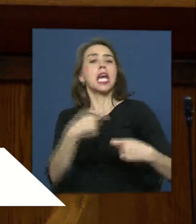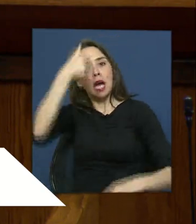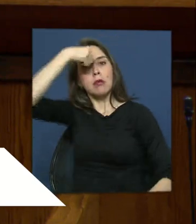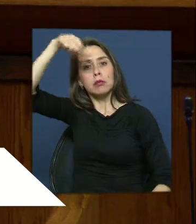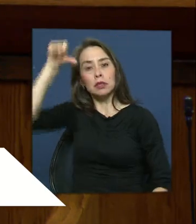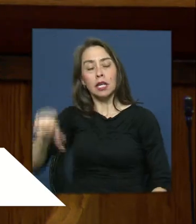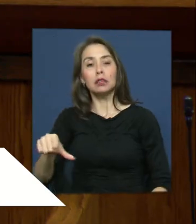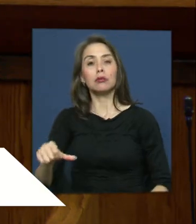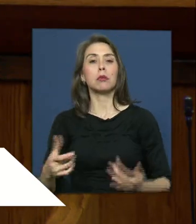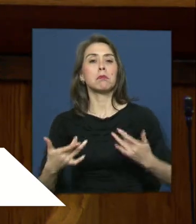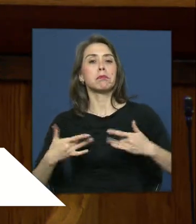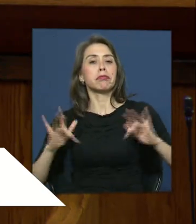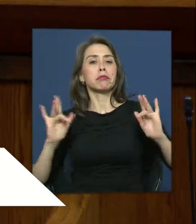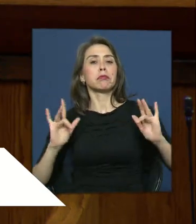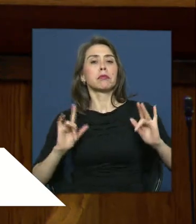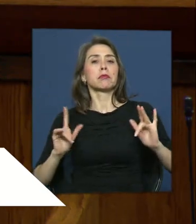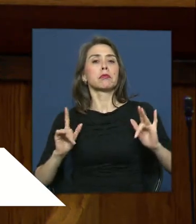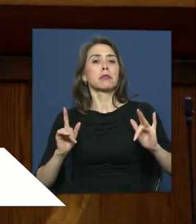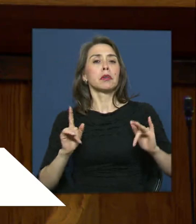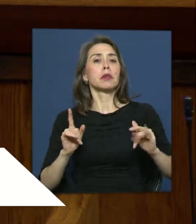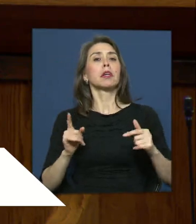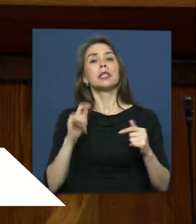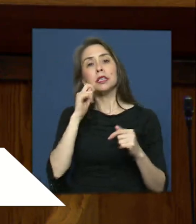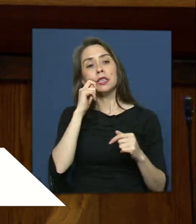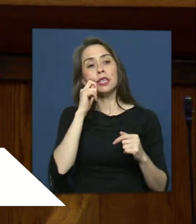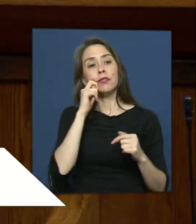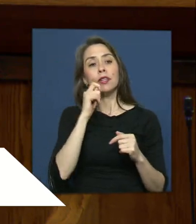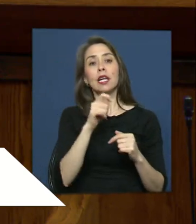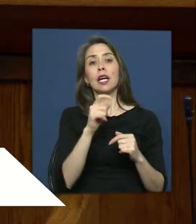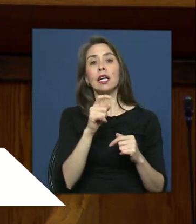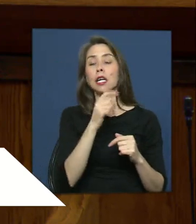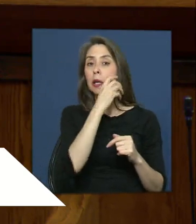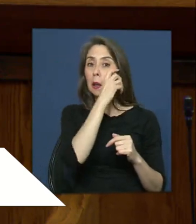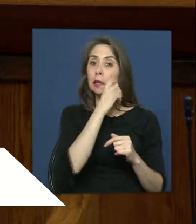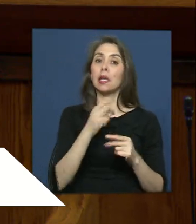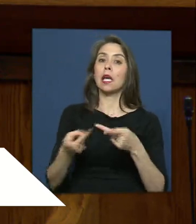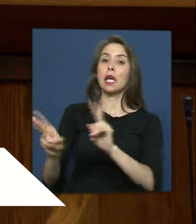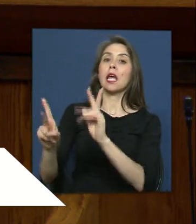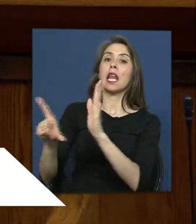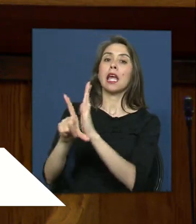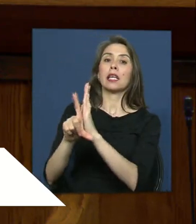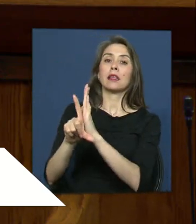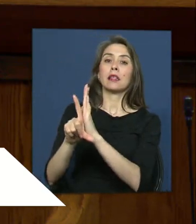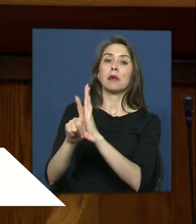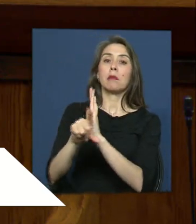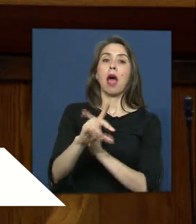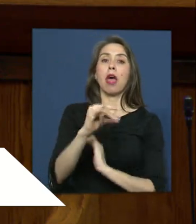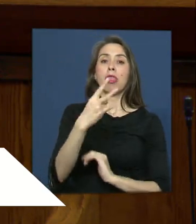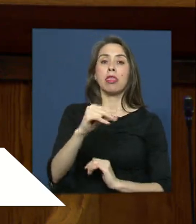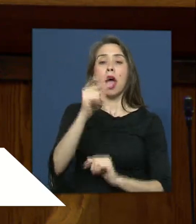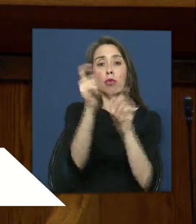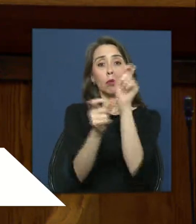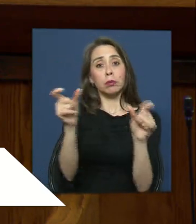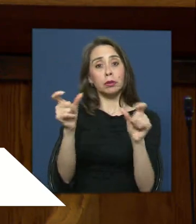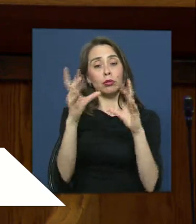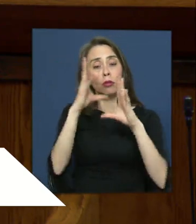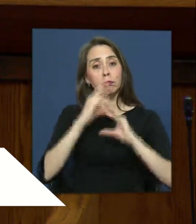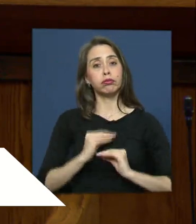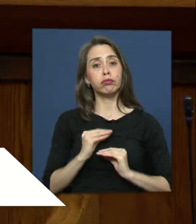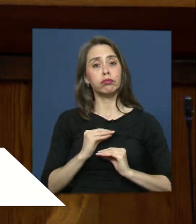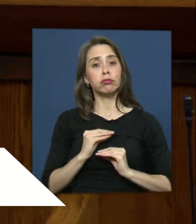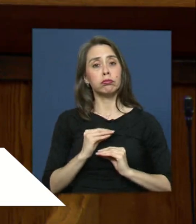por omisión es conceder, legitimar y aceptar estos daños a la dignidad de las personas de nuestro propio